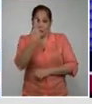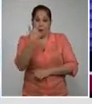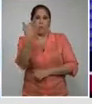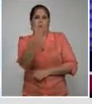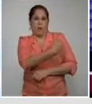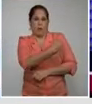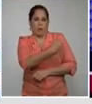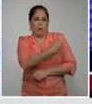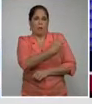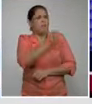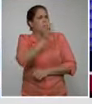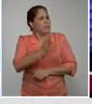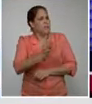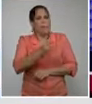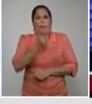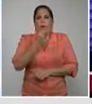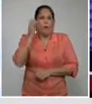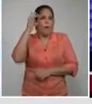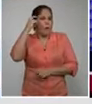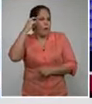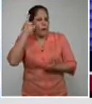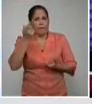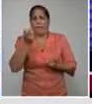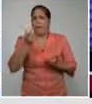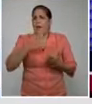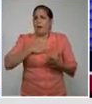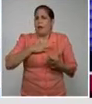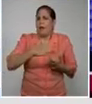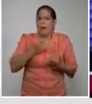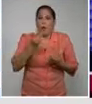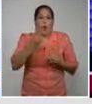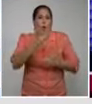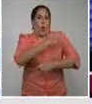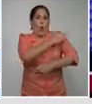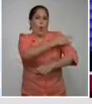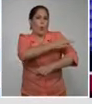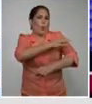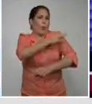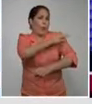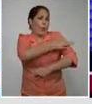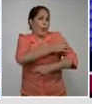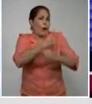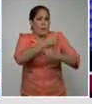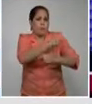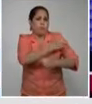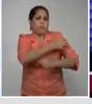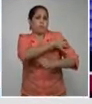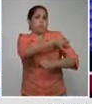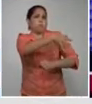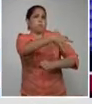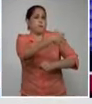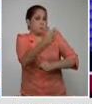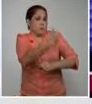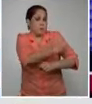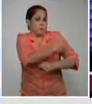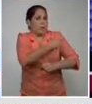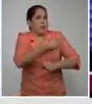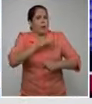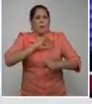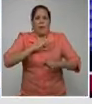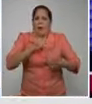reportan eventos adversos. Eventos adversos que son esperados, como por ejemplo el dolor en el sitio de la inyección, un poco de inflamación en el sitio de la inyección, el malestar